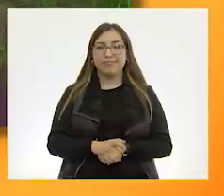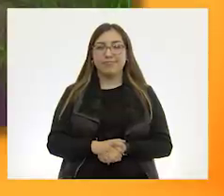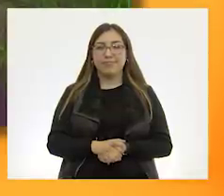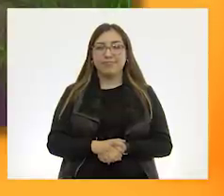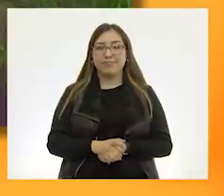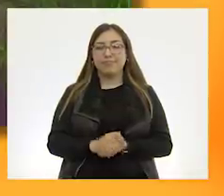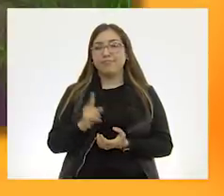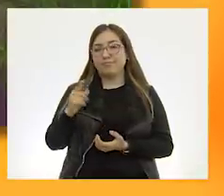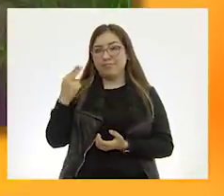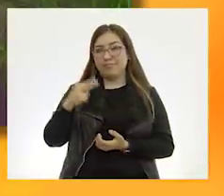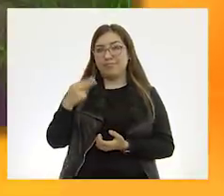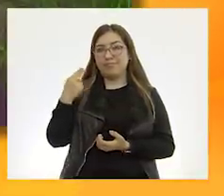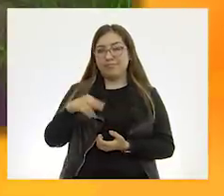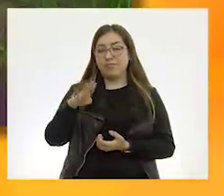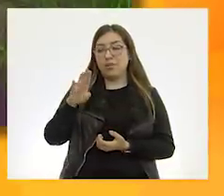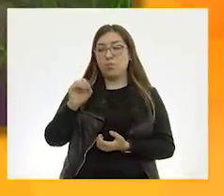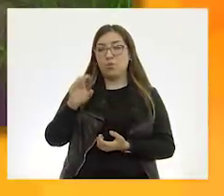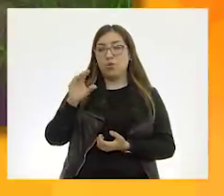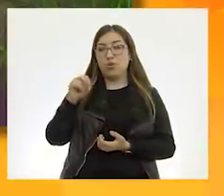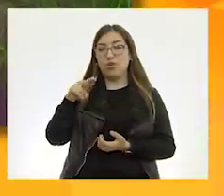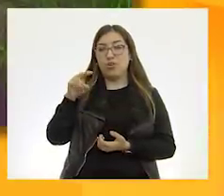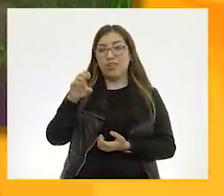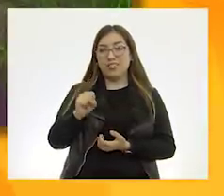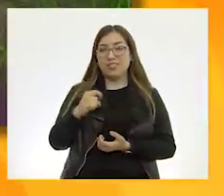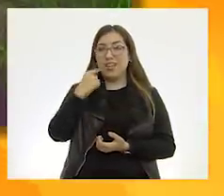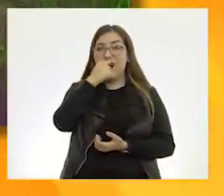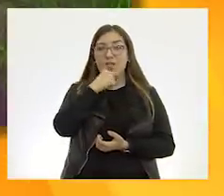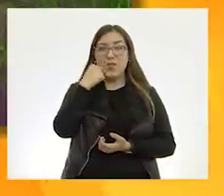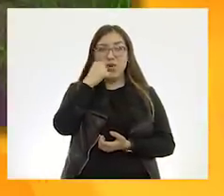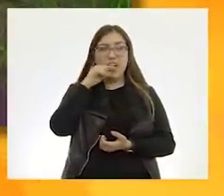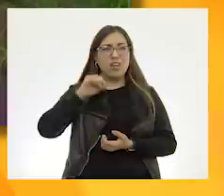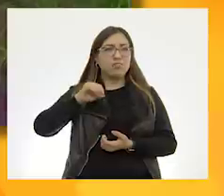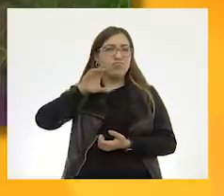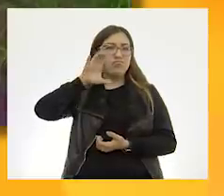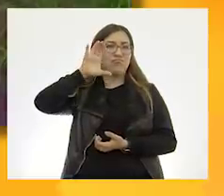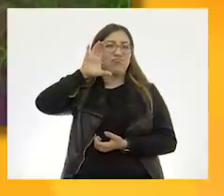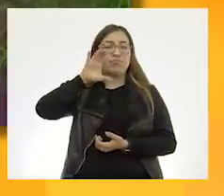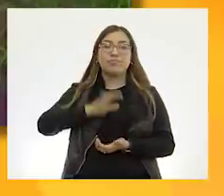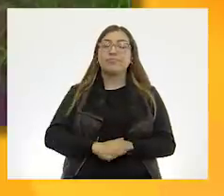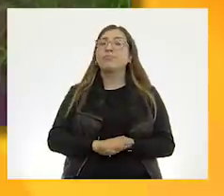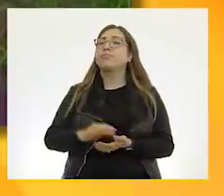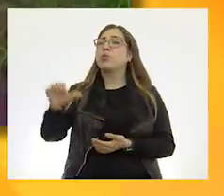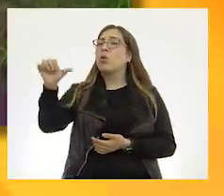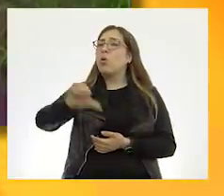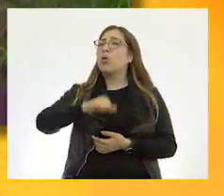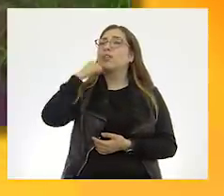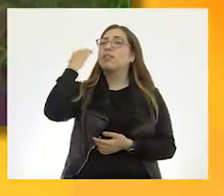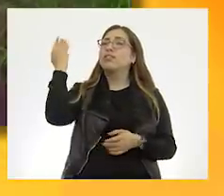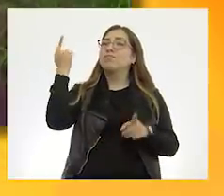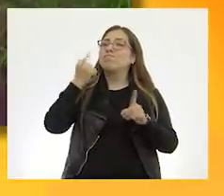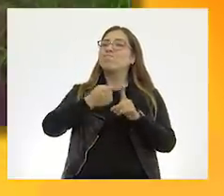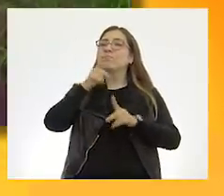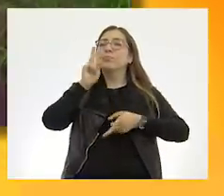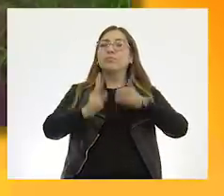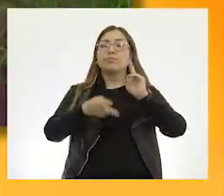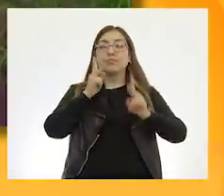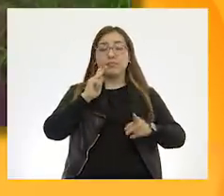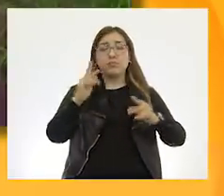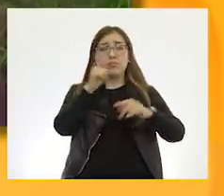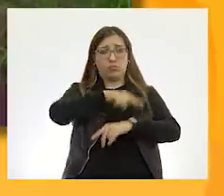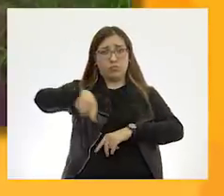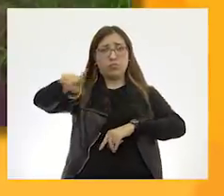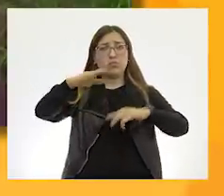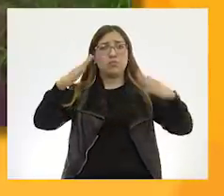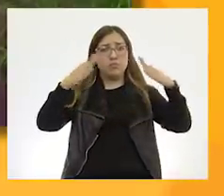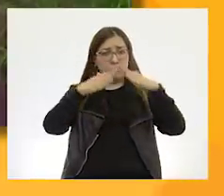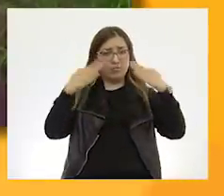Y se llaman títeres bocones. Bueno, hoy quiero platicarles que en casa también podemos